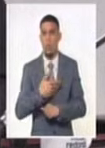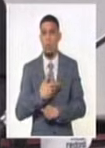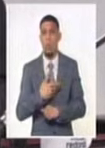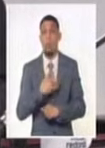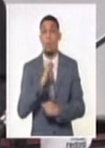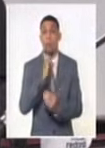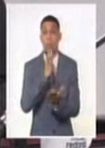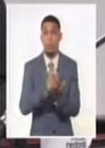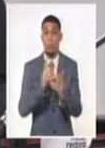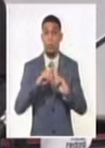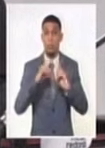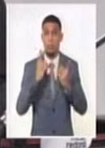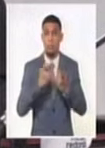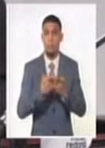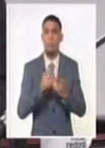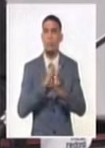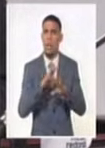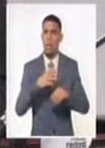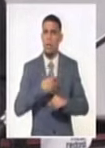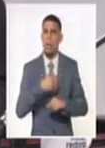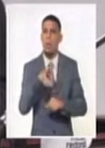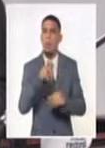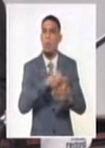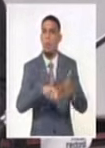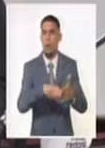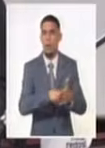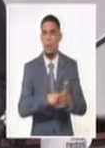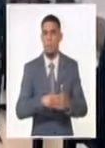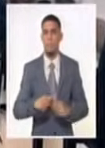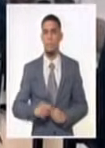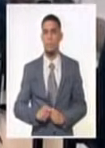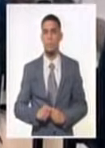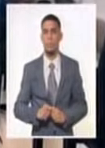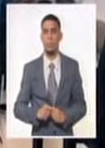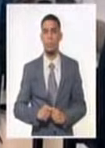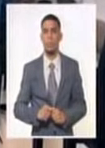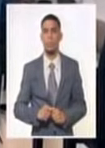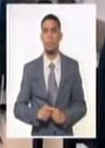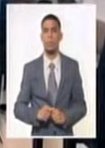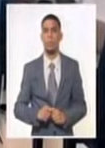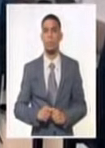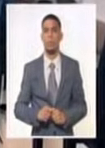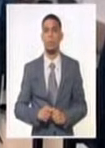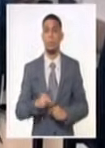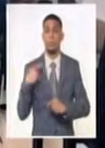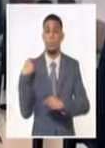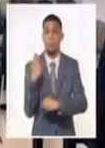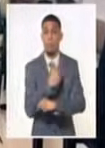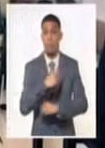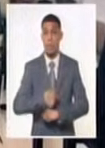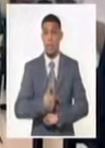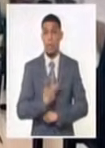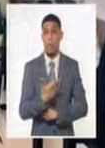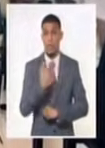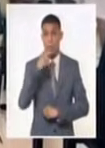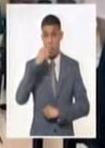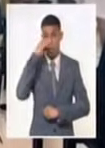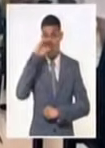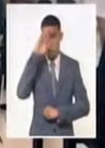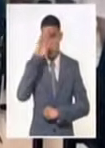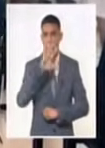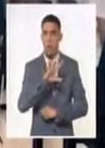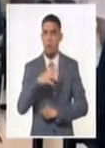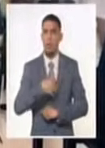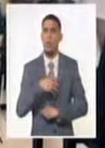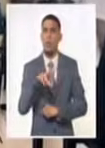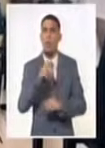superior también han buscado variantes en medio de estas circunstancias. La enseñanza artística en Cuba adopta una estrategia en todo el país